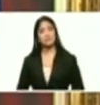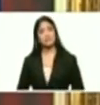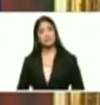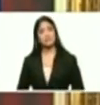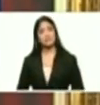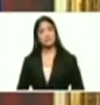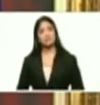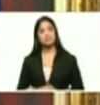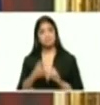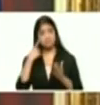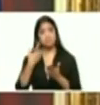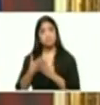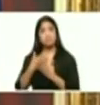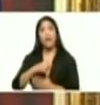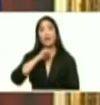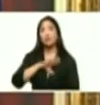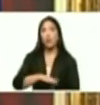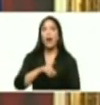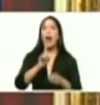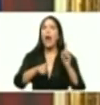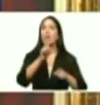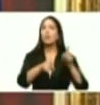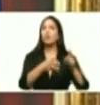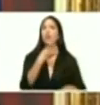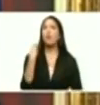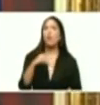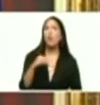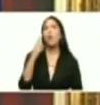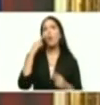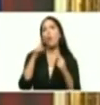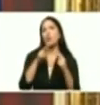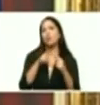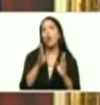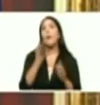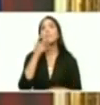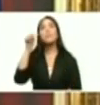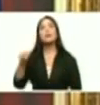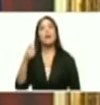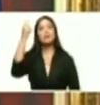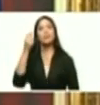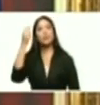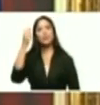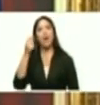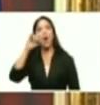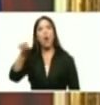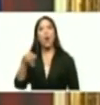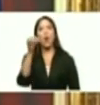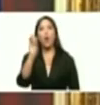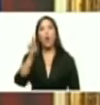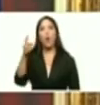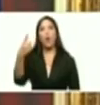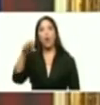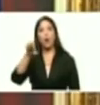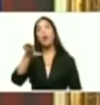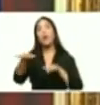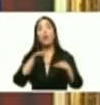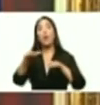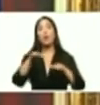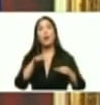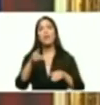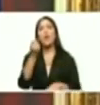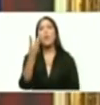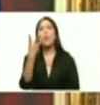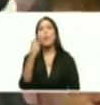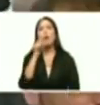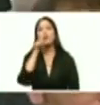ahí está la historia, pues, quizá los más jóvenes, conozcan esa historia, por lo menos, aquí está el diputado, Jorge Pérez, del estado Cogedes, tiene 22 años, es el